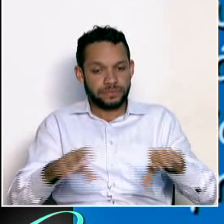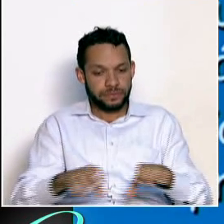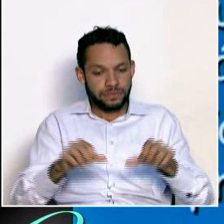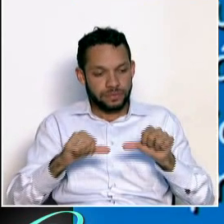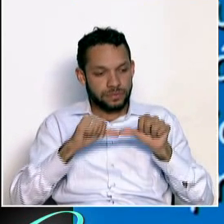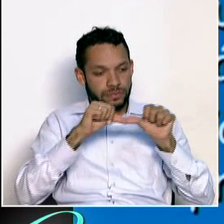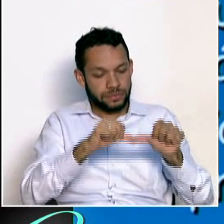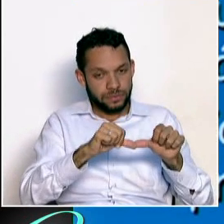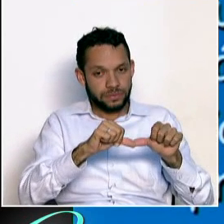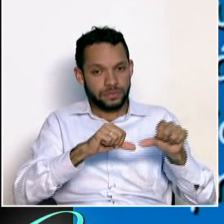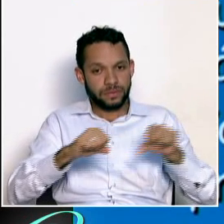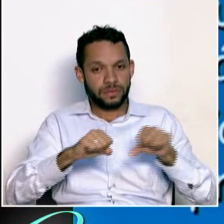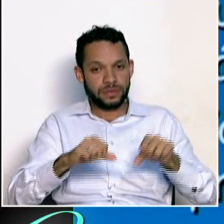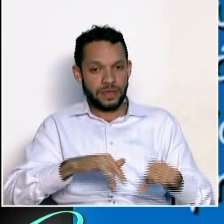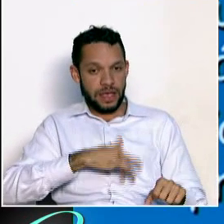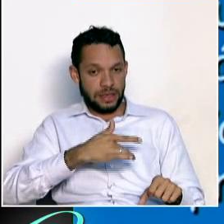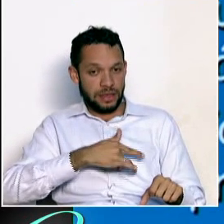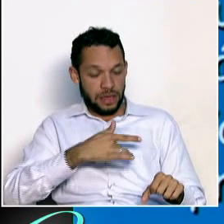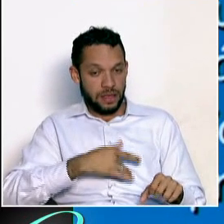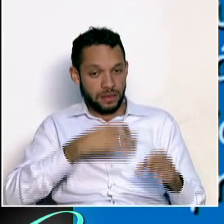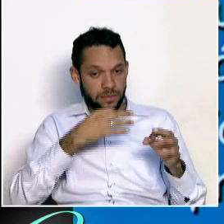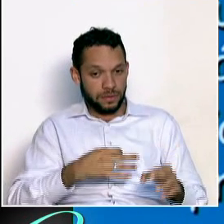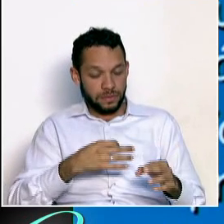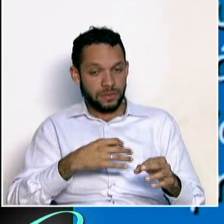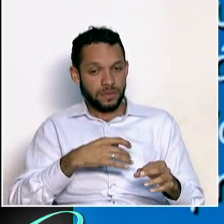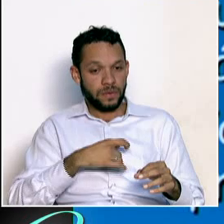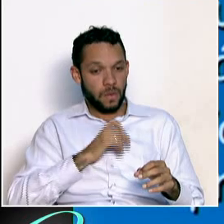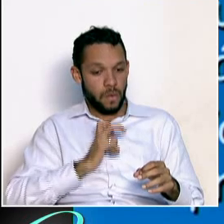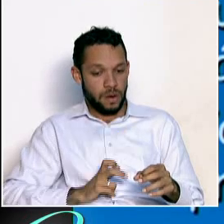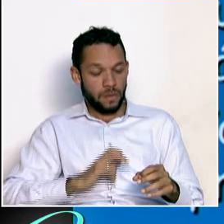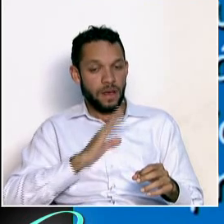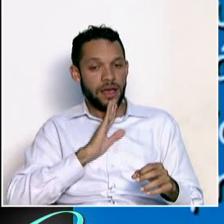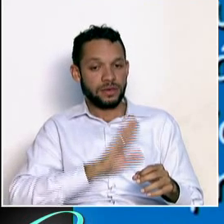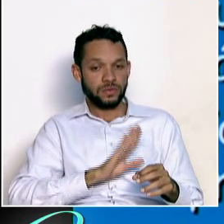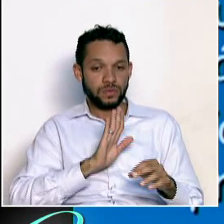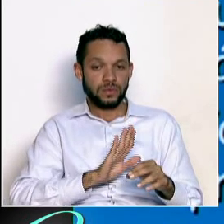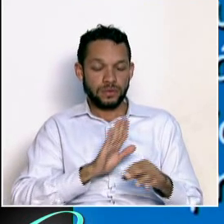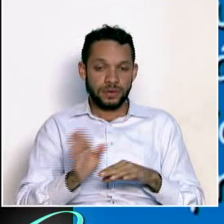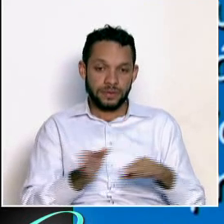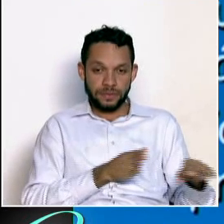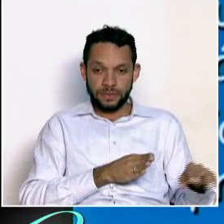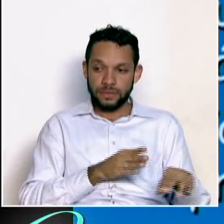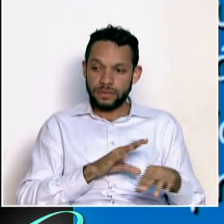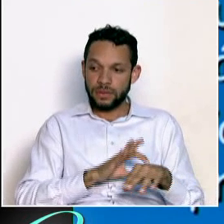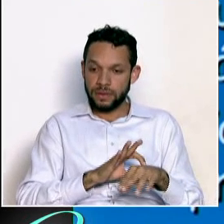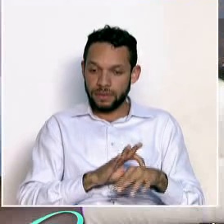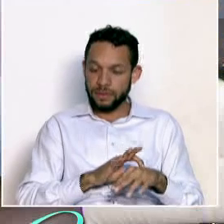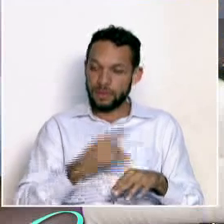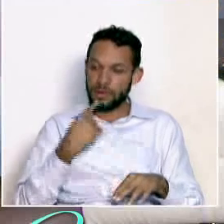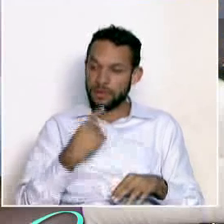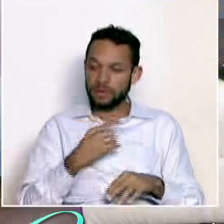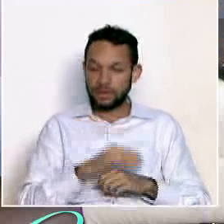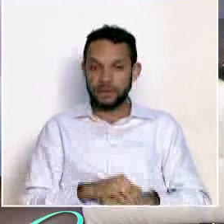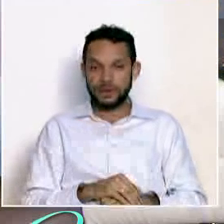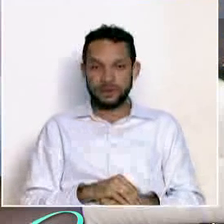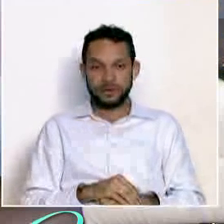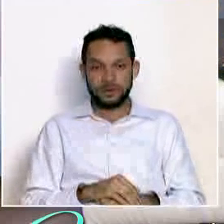sugestión la sensación indolora en esa parte del cuerpo. Santiago. Bueno,